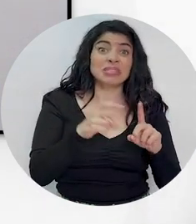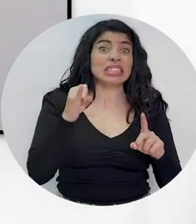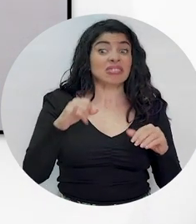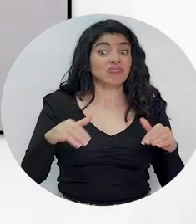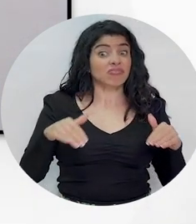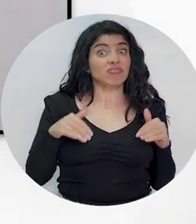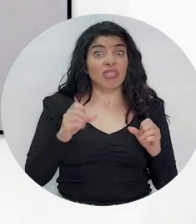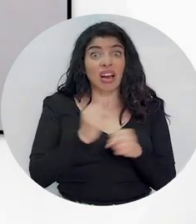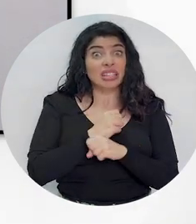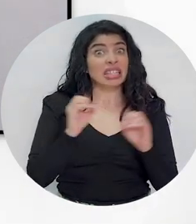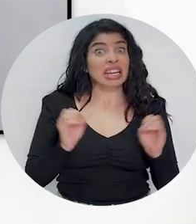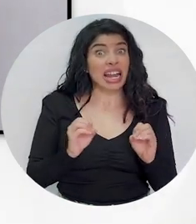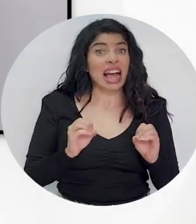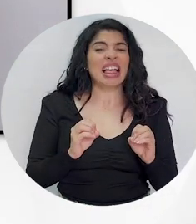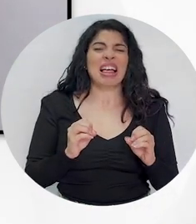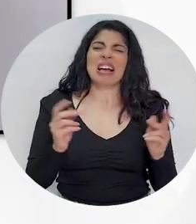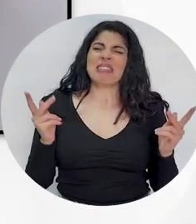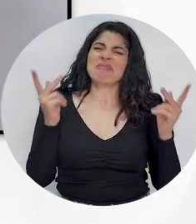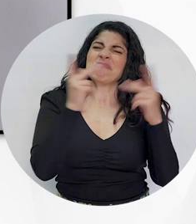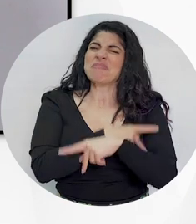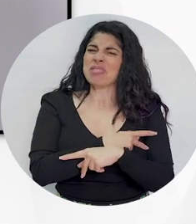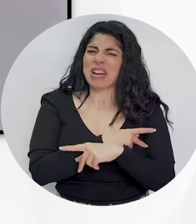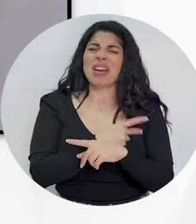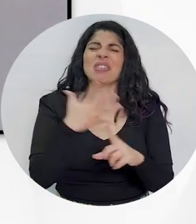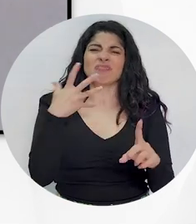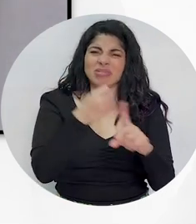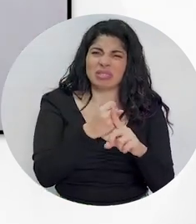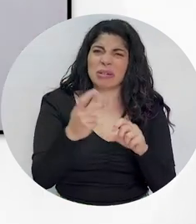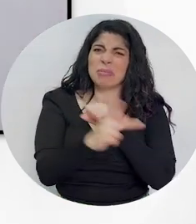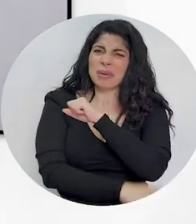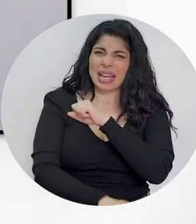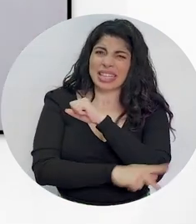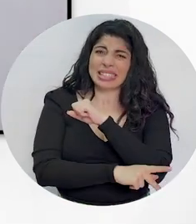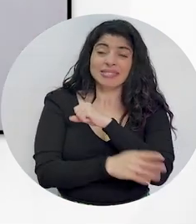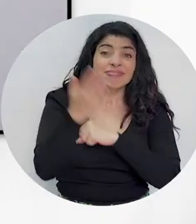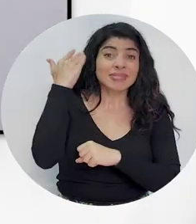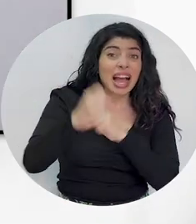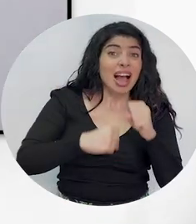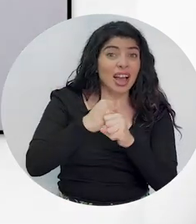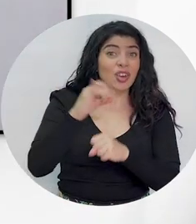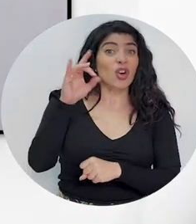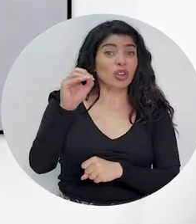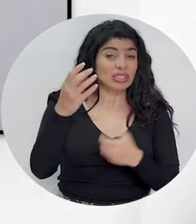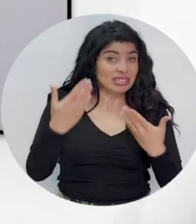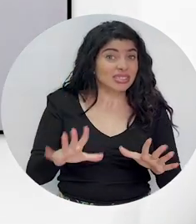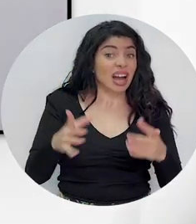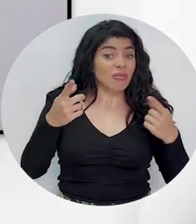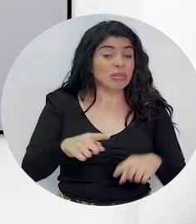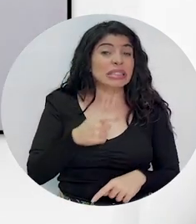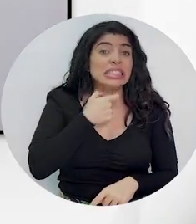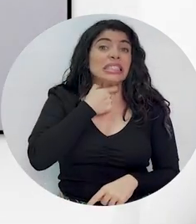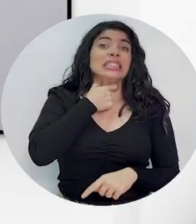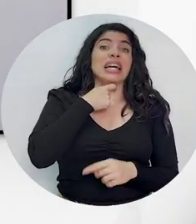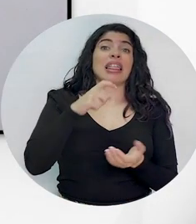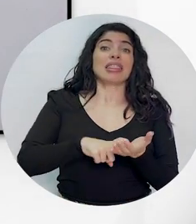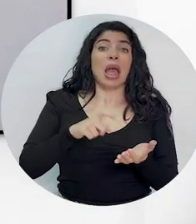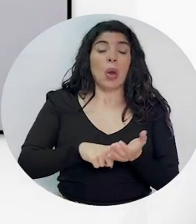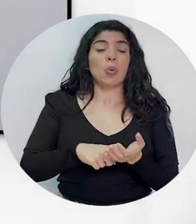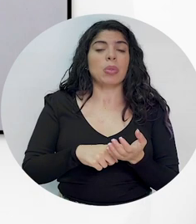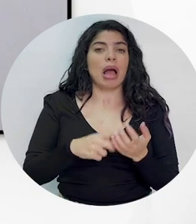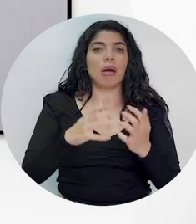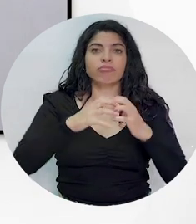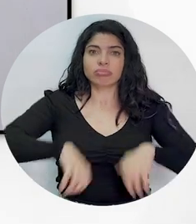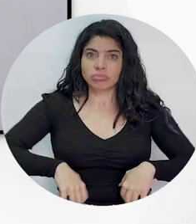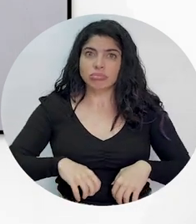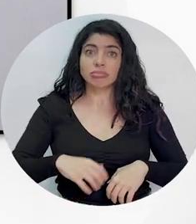complicadas, pero si no hacemos nada, las consecuencias para el país serán muy drásticas. En los 80 ya vivimos una crisis por